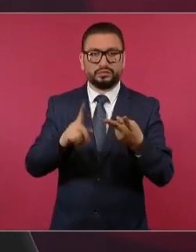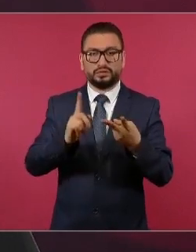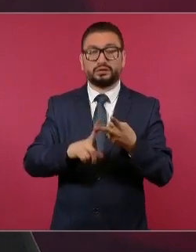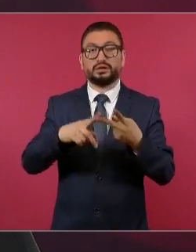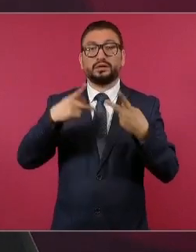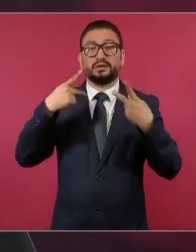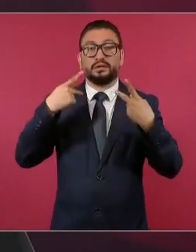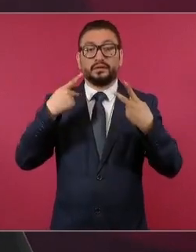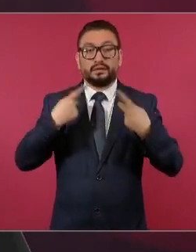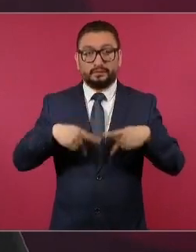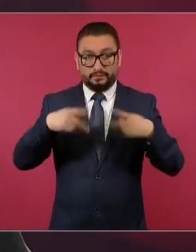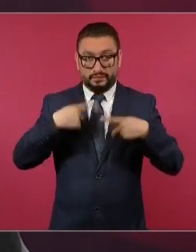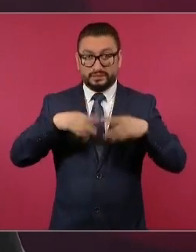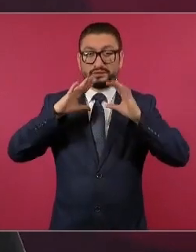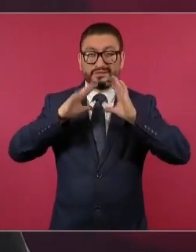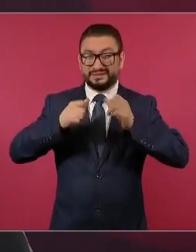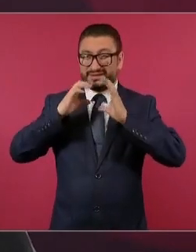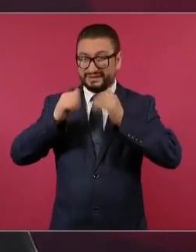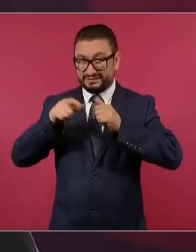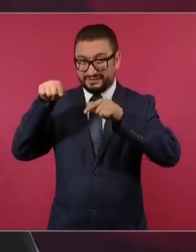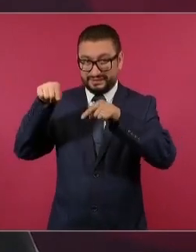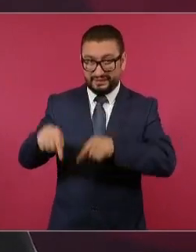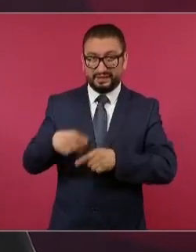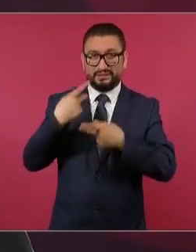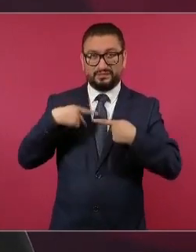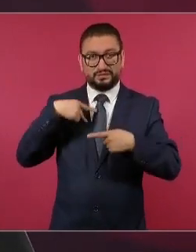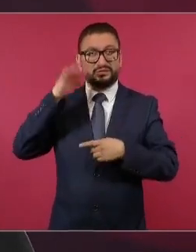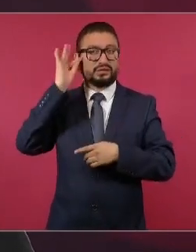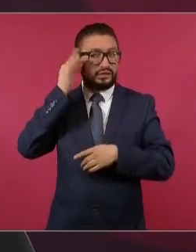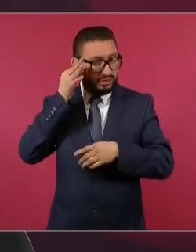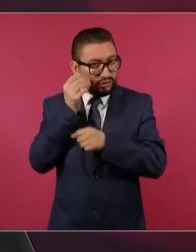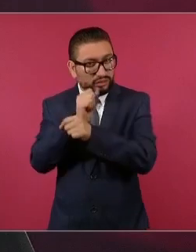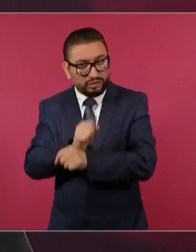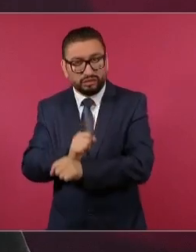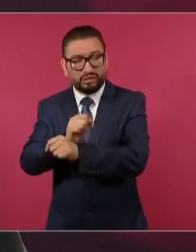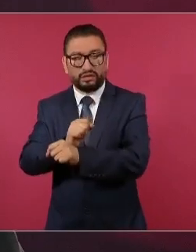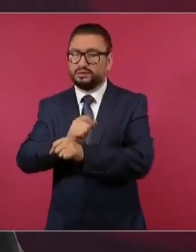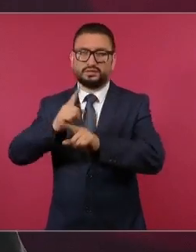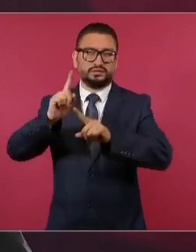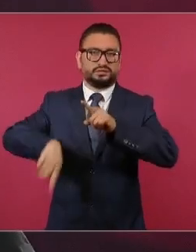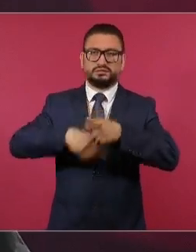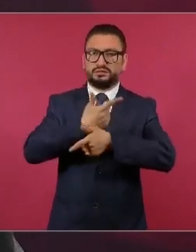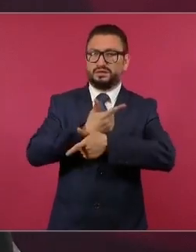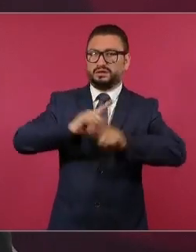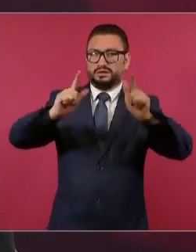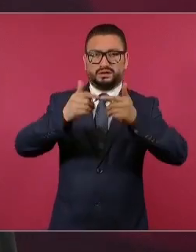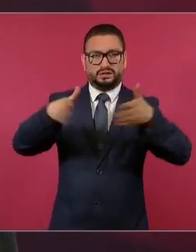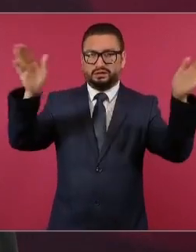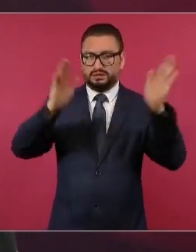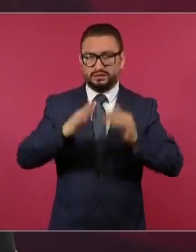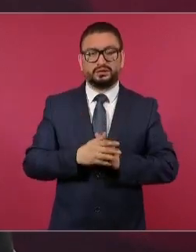peones acasillados de las haciendas, es la abolición de la esclavitud, es